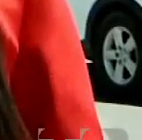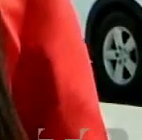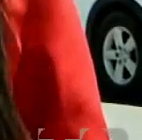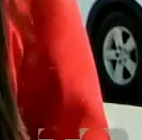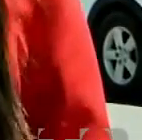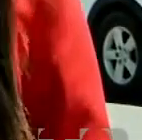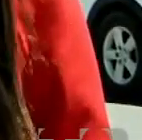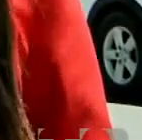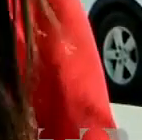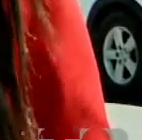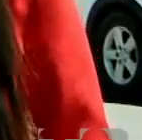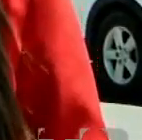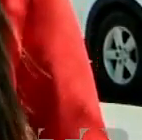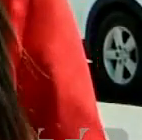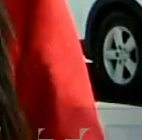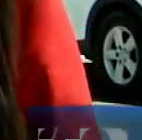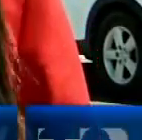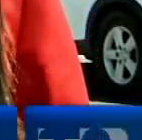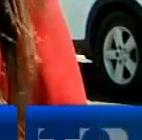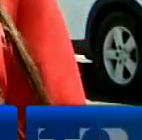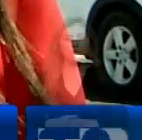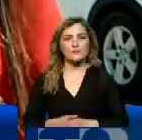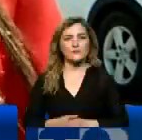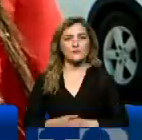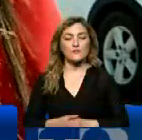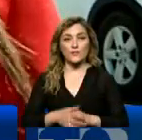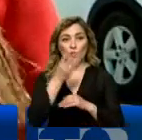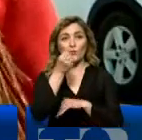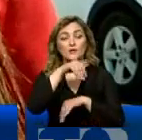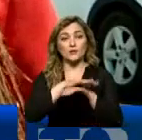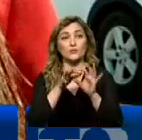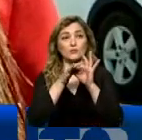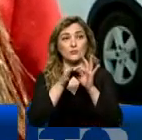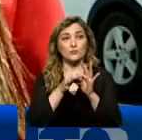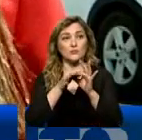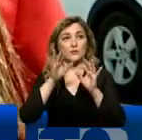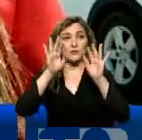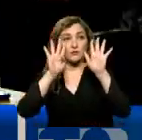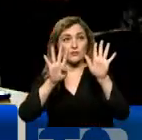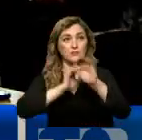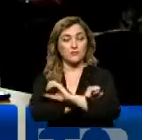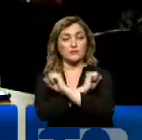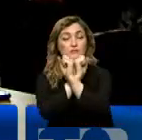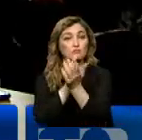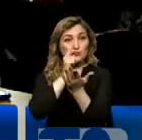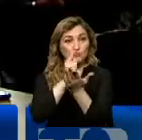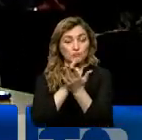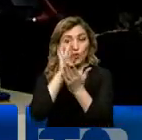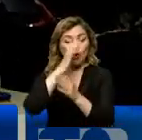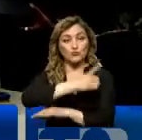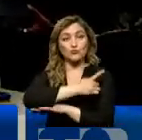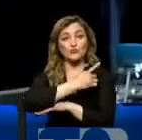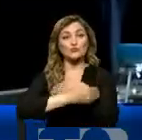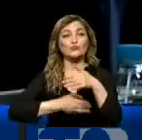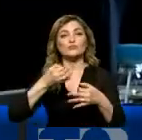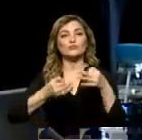Buenas tardes, compañeros, amigos televidentes. Así es, desde las 9 de la mañana aquí en la Corte Nacional de Justicia se desarrolla el cuarto día de audiencia de juicio del